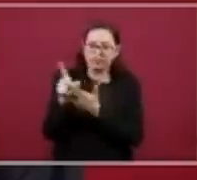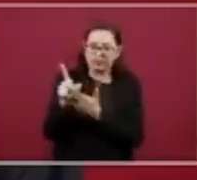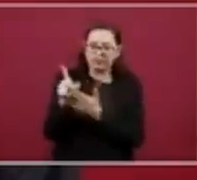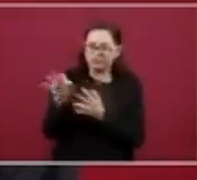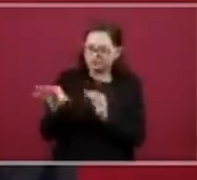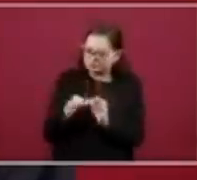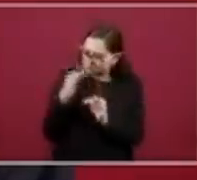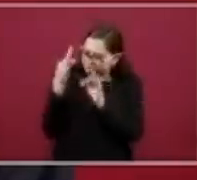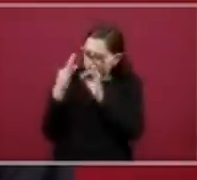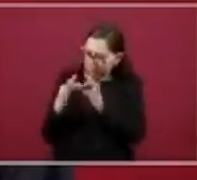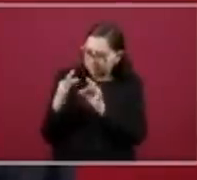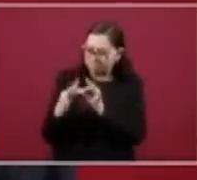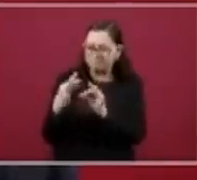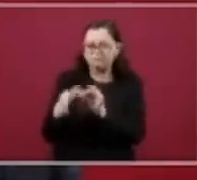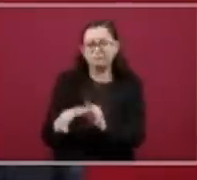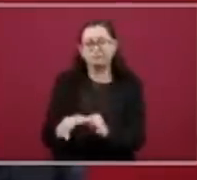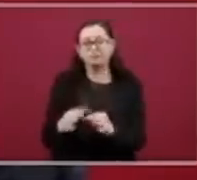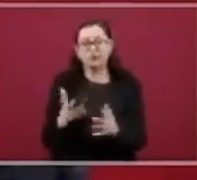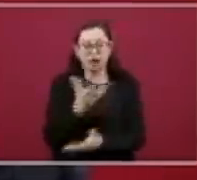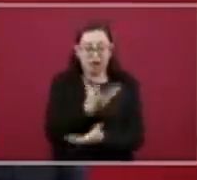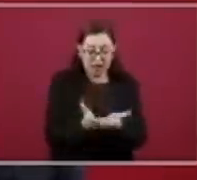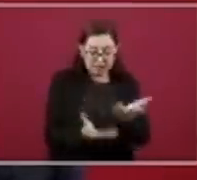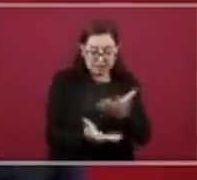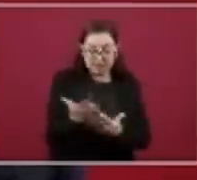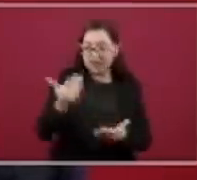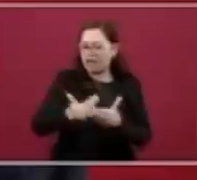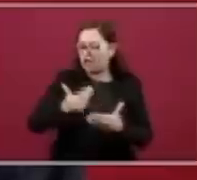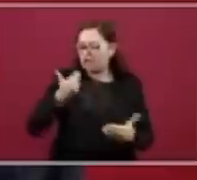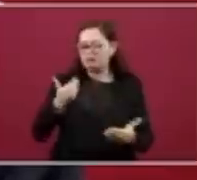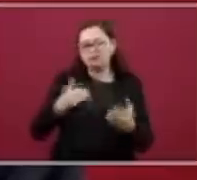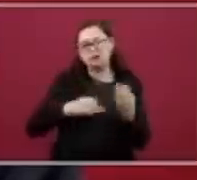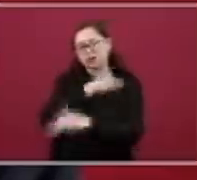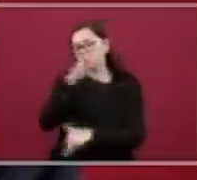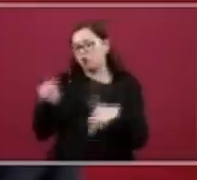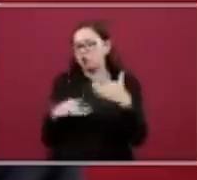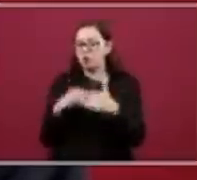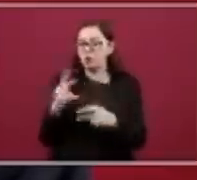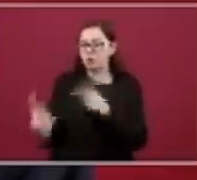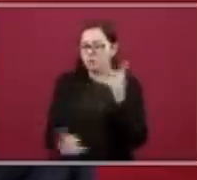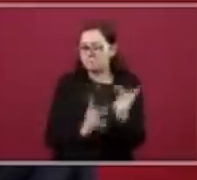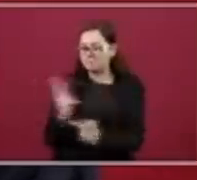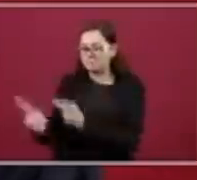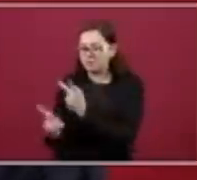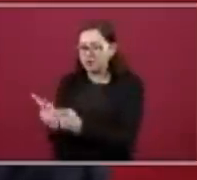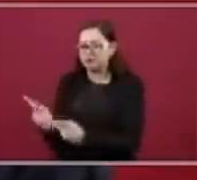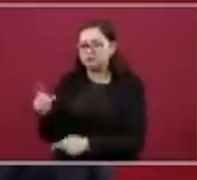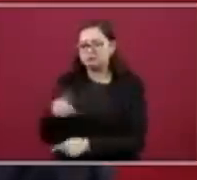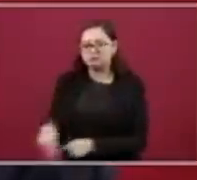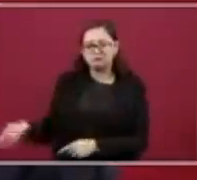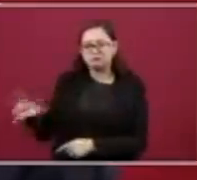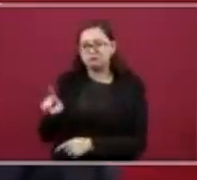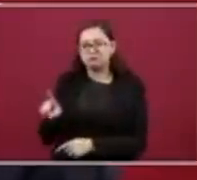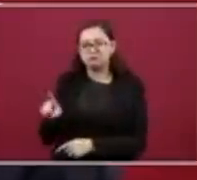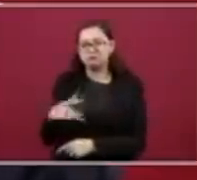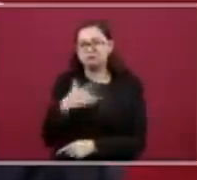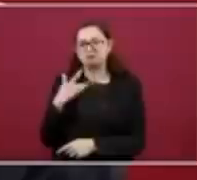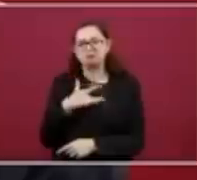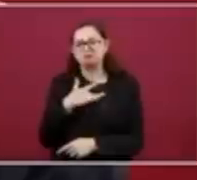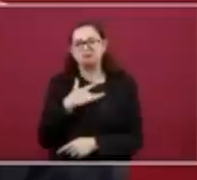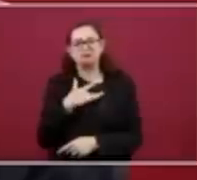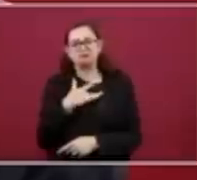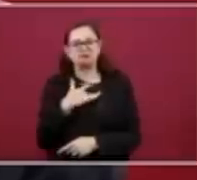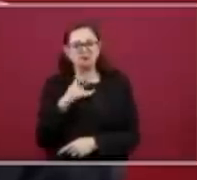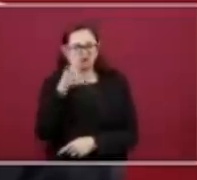Todo va a ser consultado. Quienes se oponen a una decisión siempre van a ser